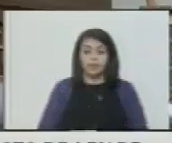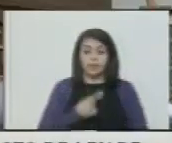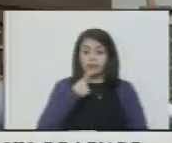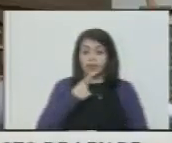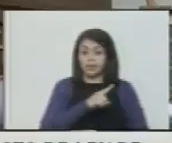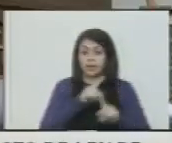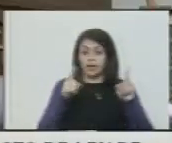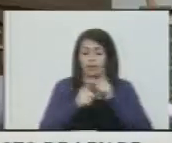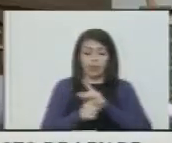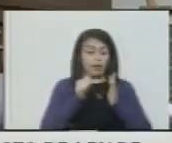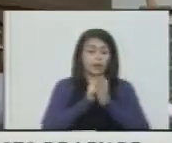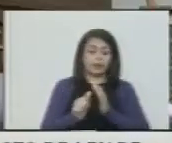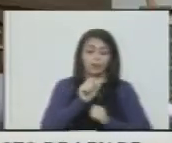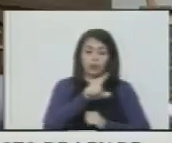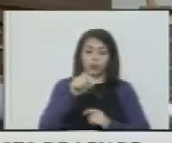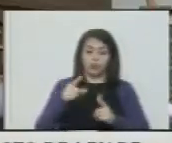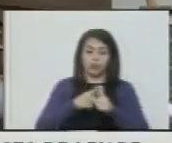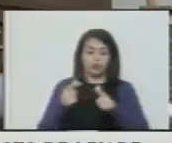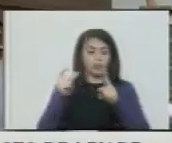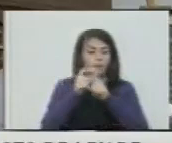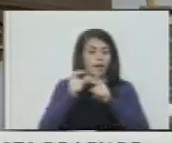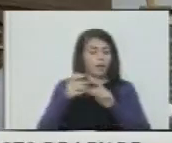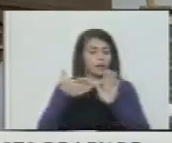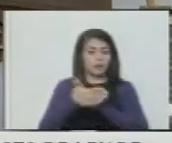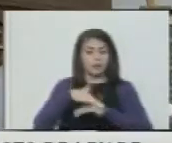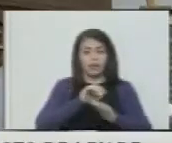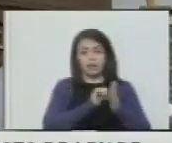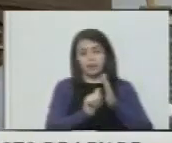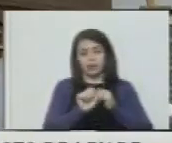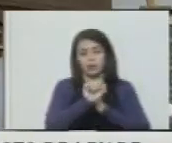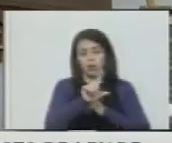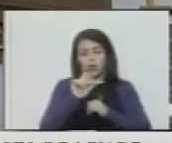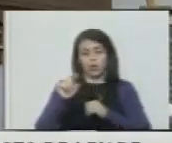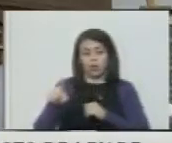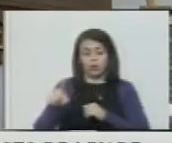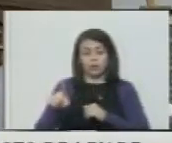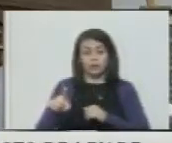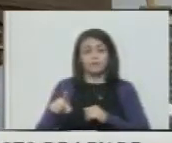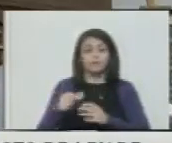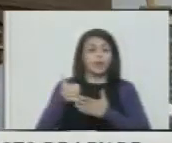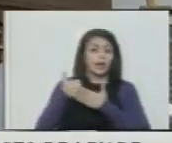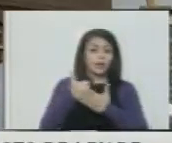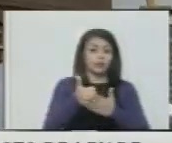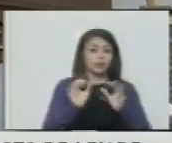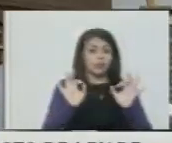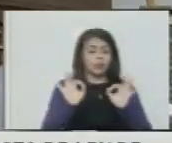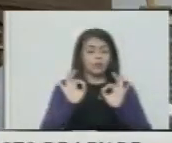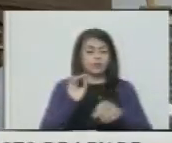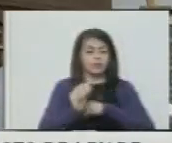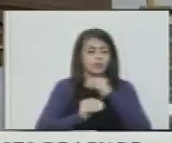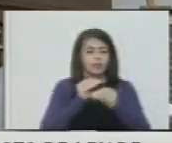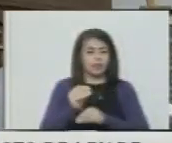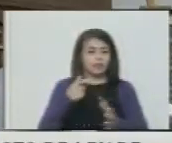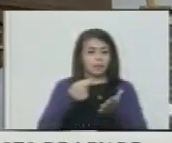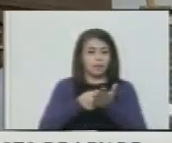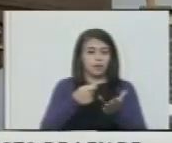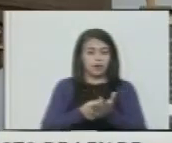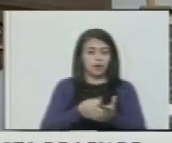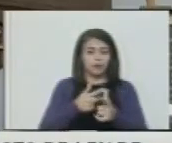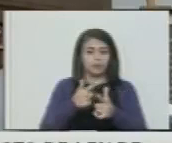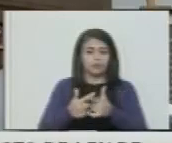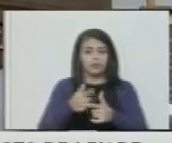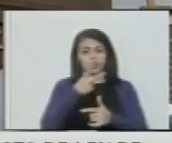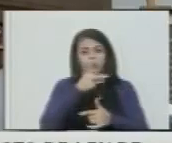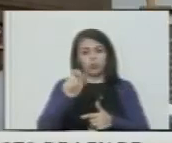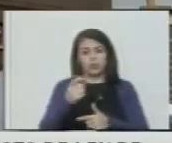Décimo séptimo. Se propone modificar el artículo 11 en los términos siguientes. Artículo 11. La contribución especial será el monto